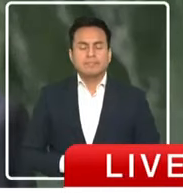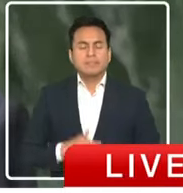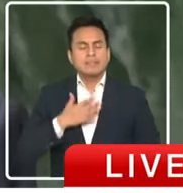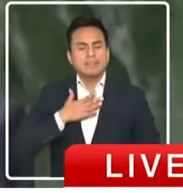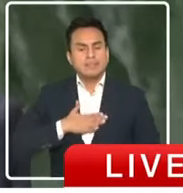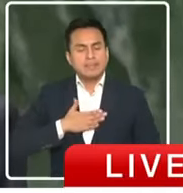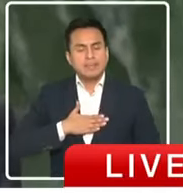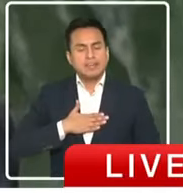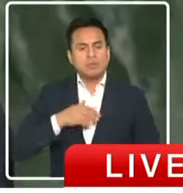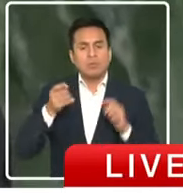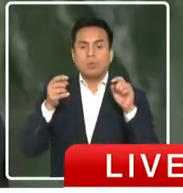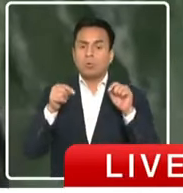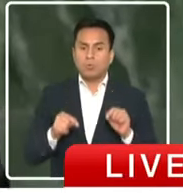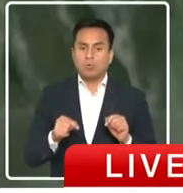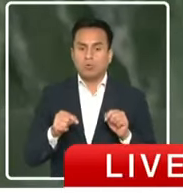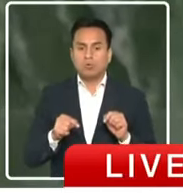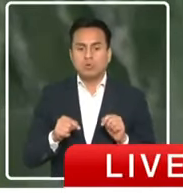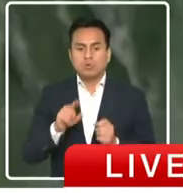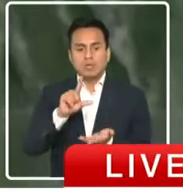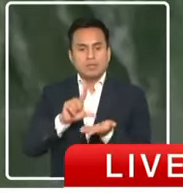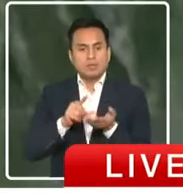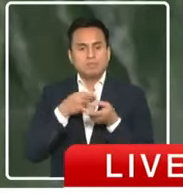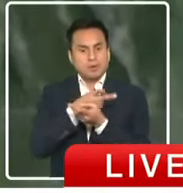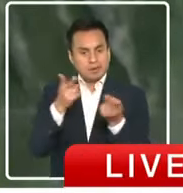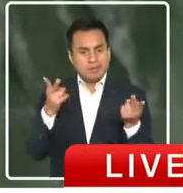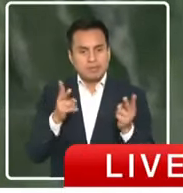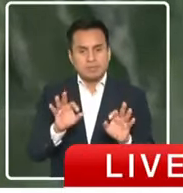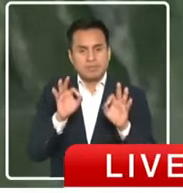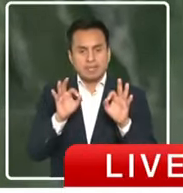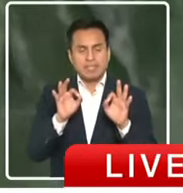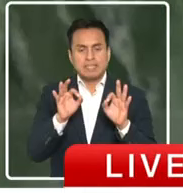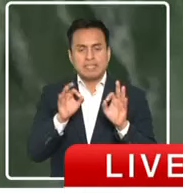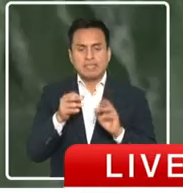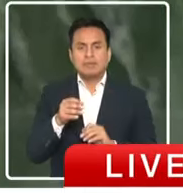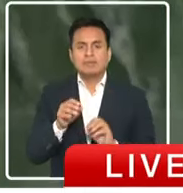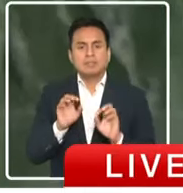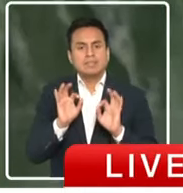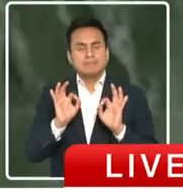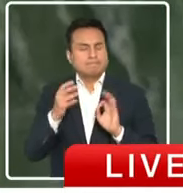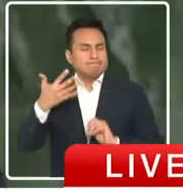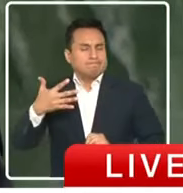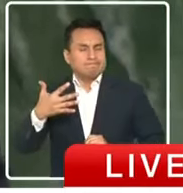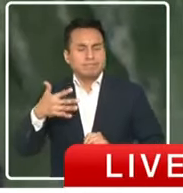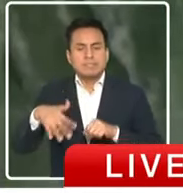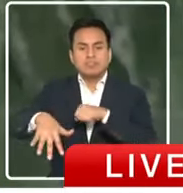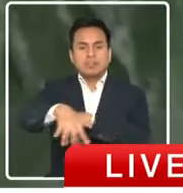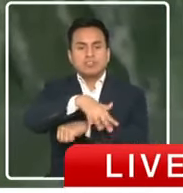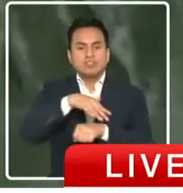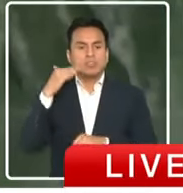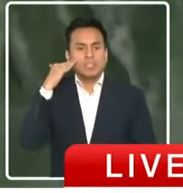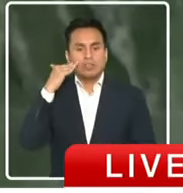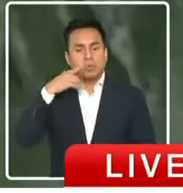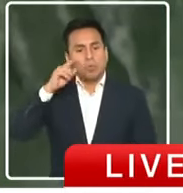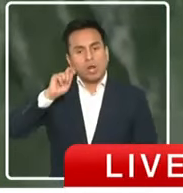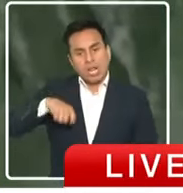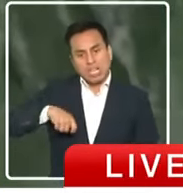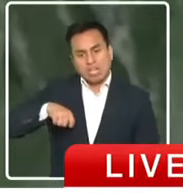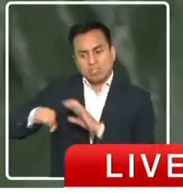Quiero hoy, desde esta tribuna, hacer especial énfasis en la situación de los niños